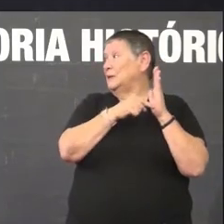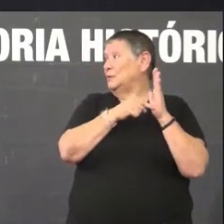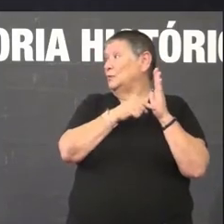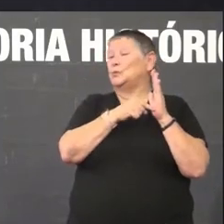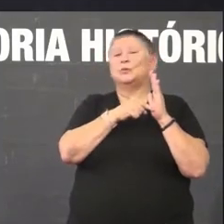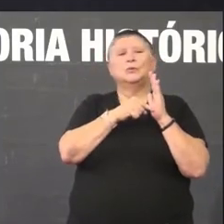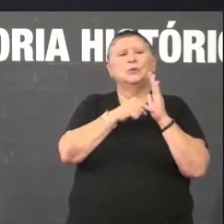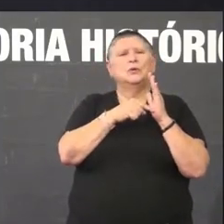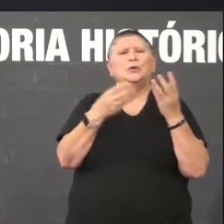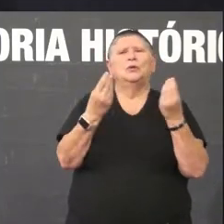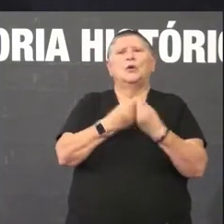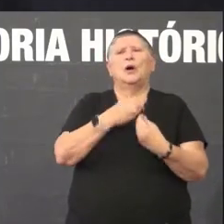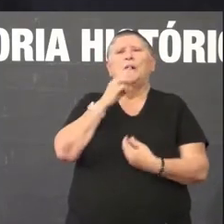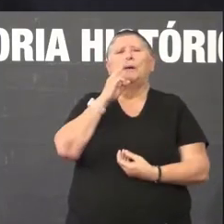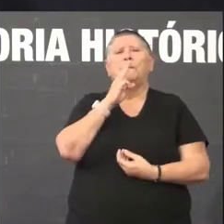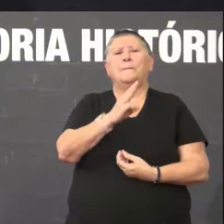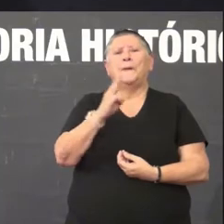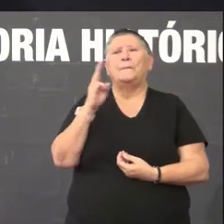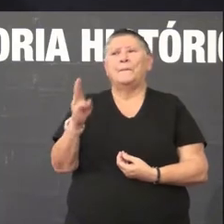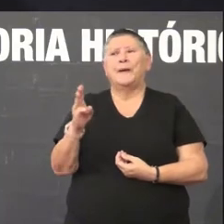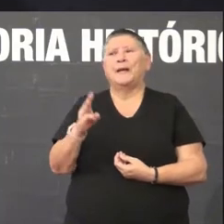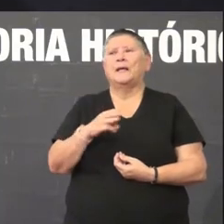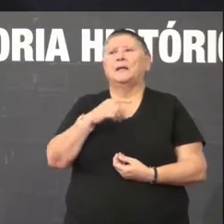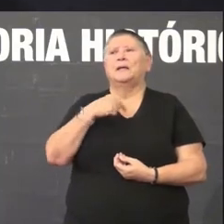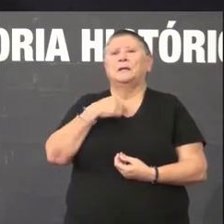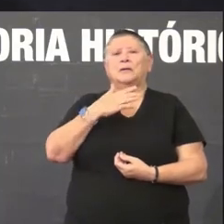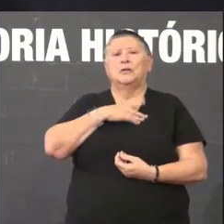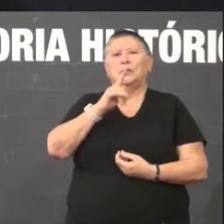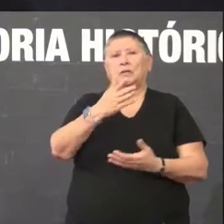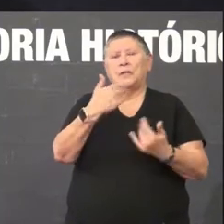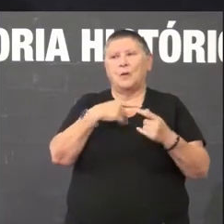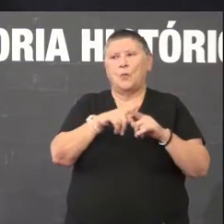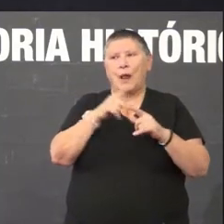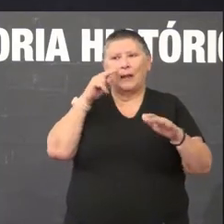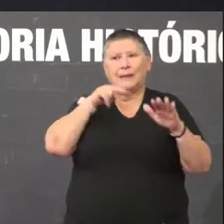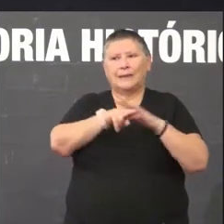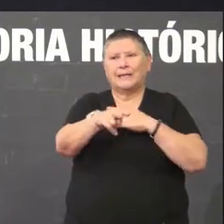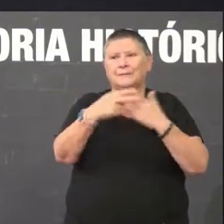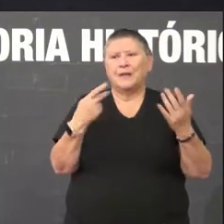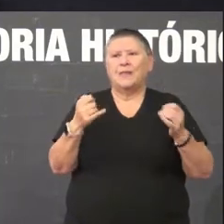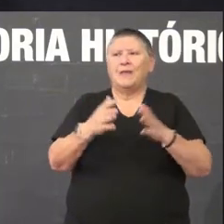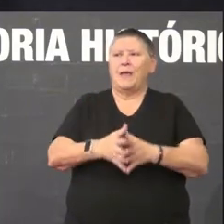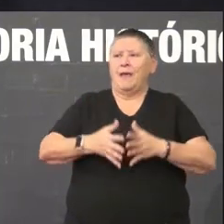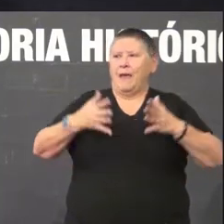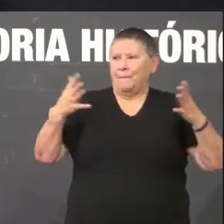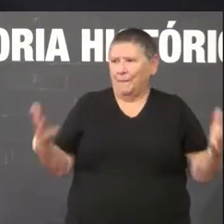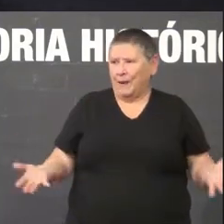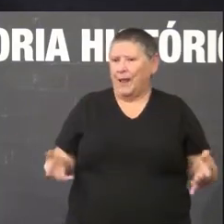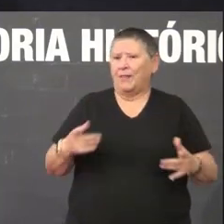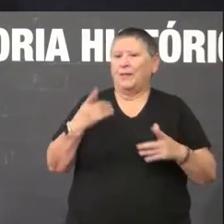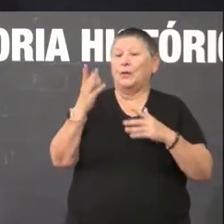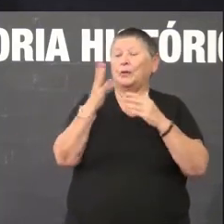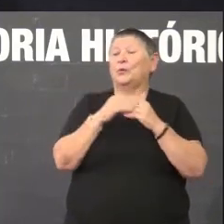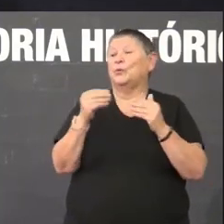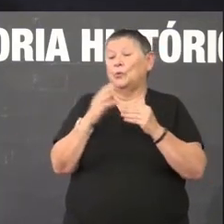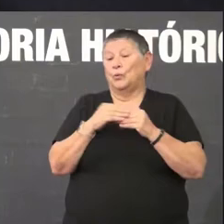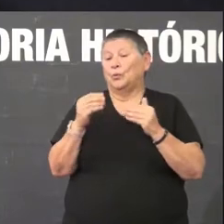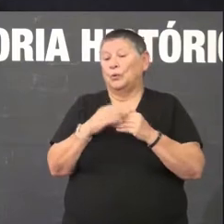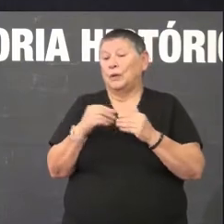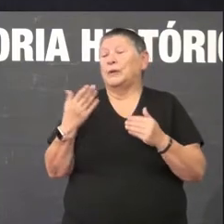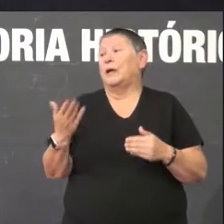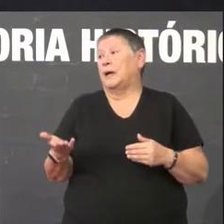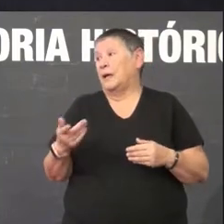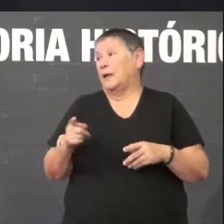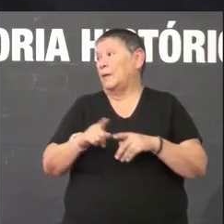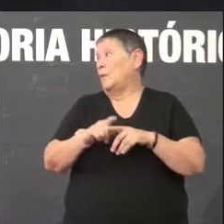PP nunca quixo pedir transferencias ni ampliálas, por lo tanto utilizalo, como se utilizou no País Vasco, como se